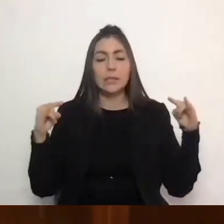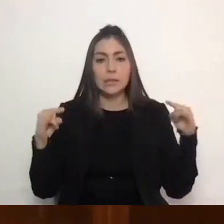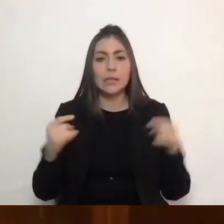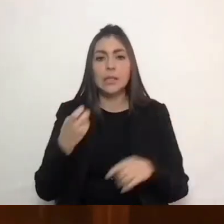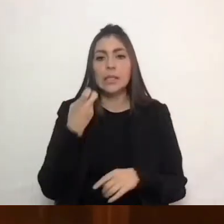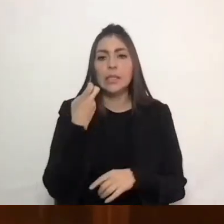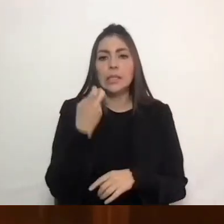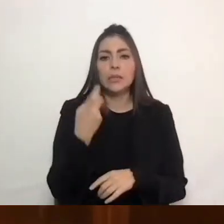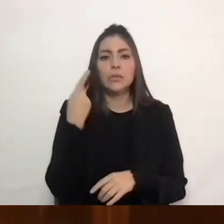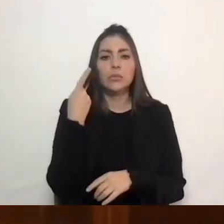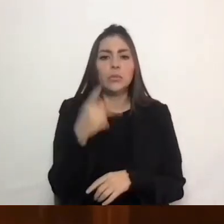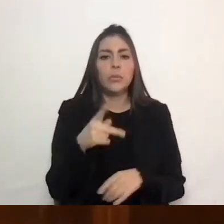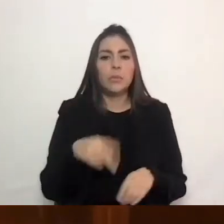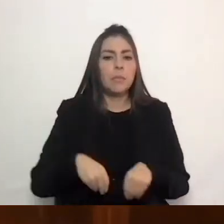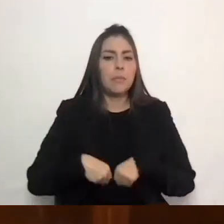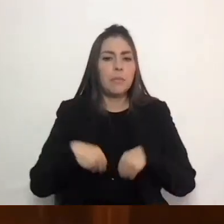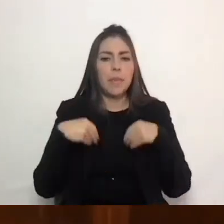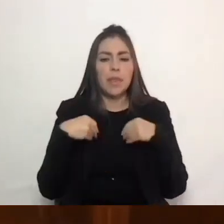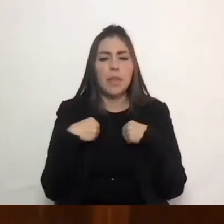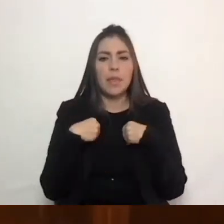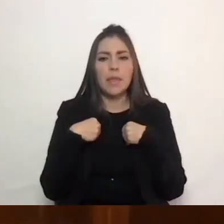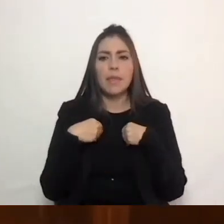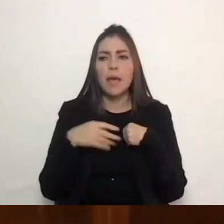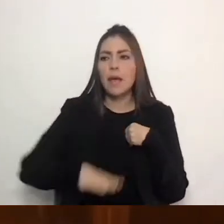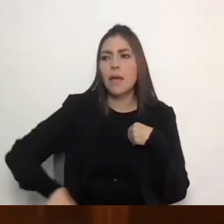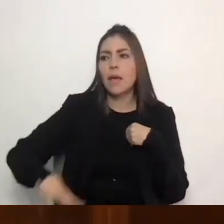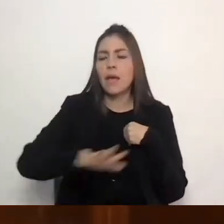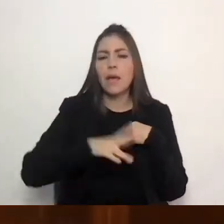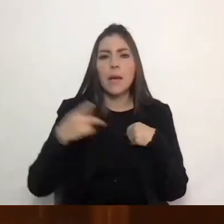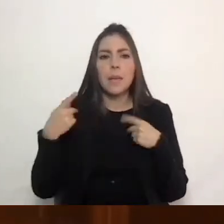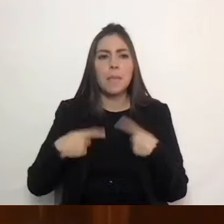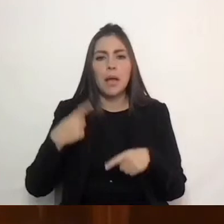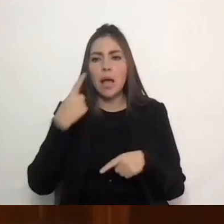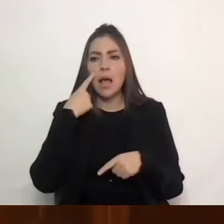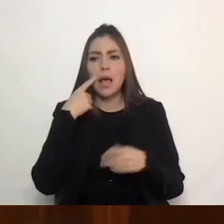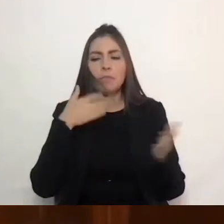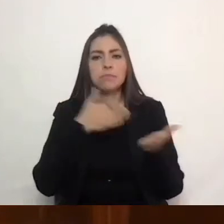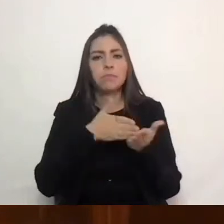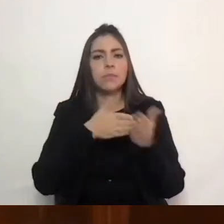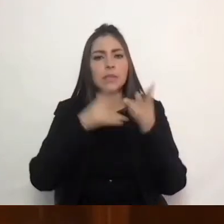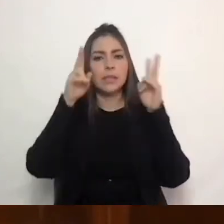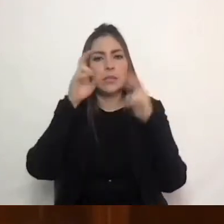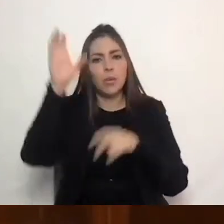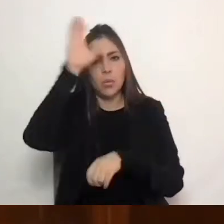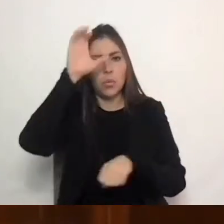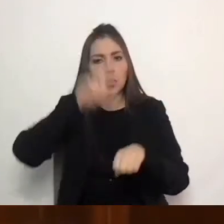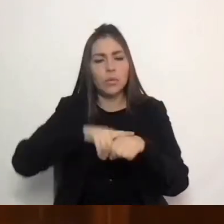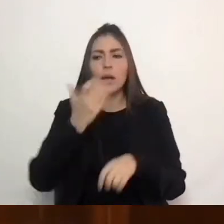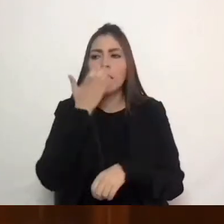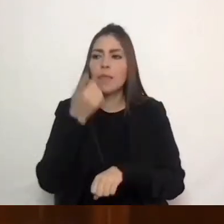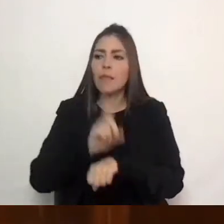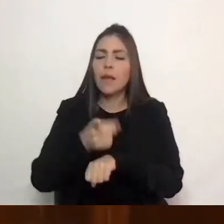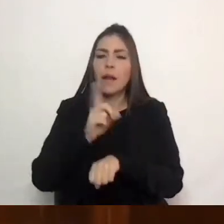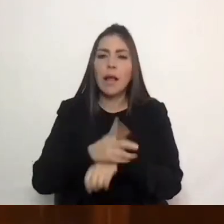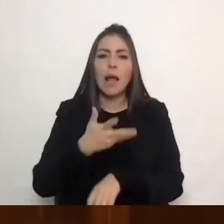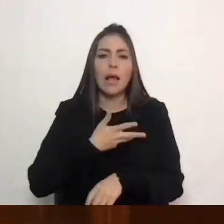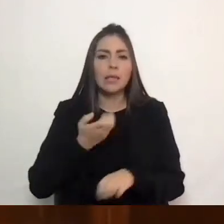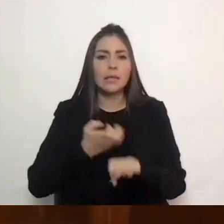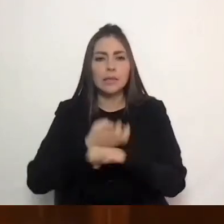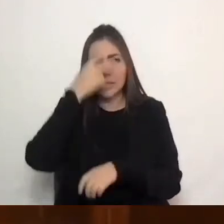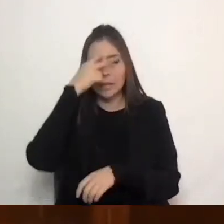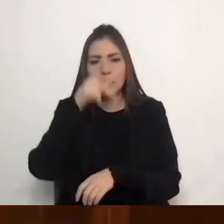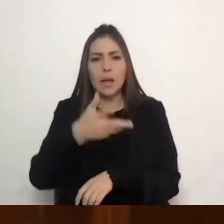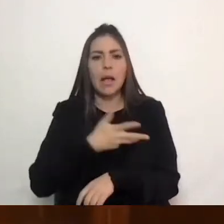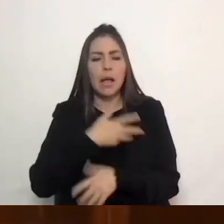la vida cultural popular y cotidiana en el Estado de México. Esta se enmarca en los derechos